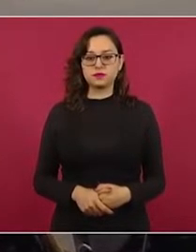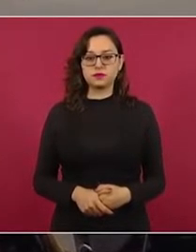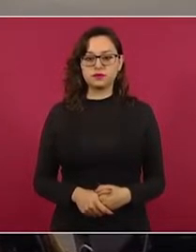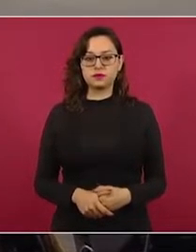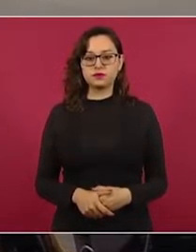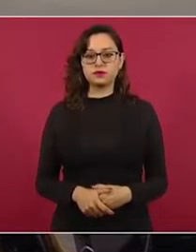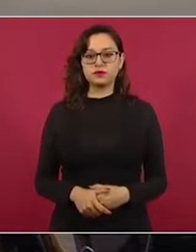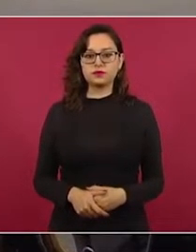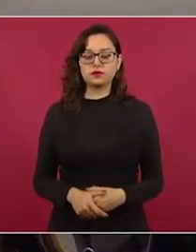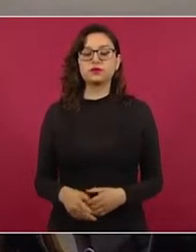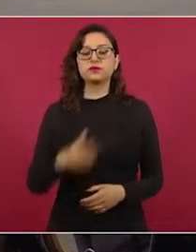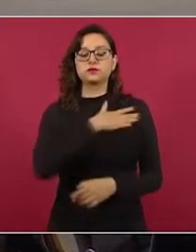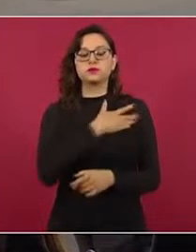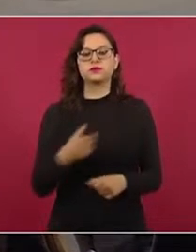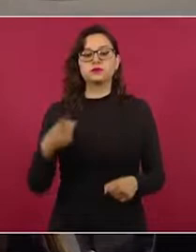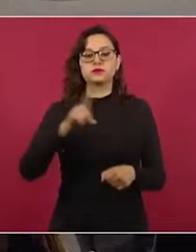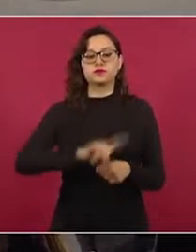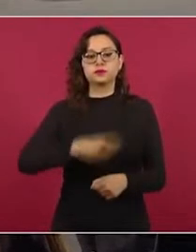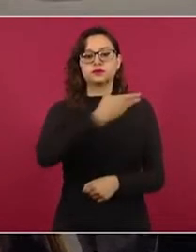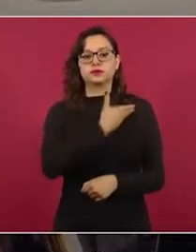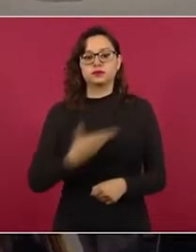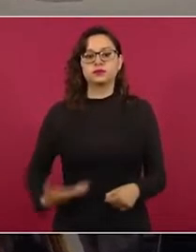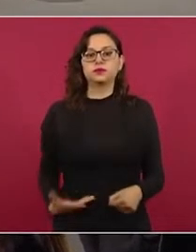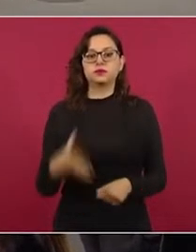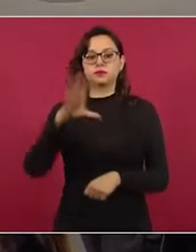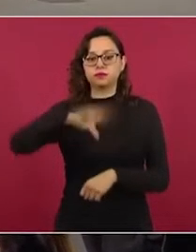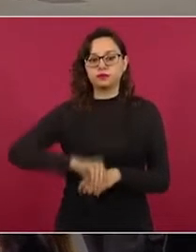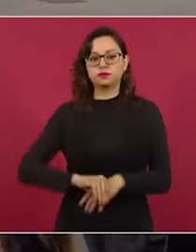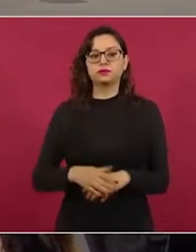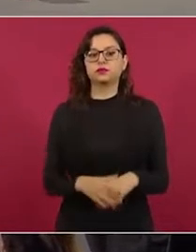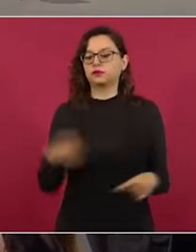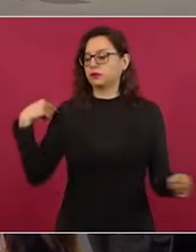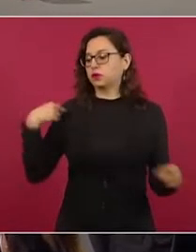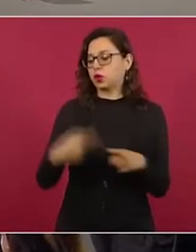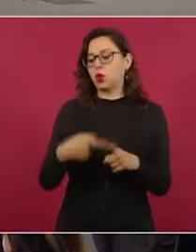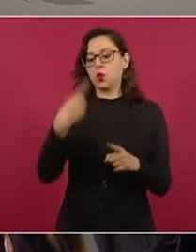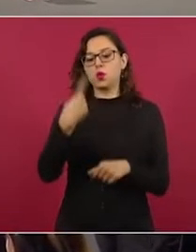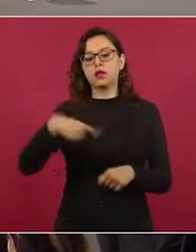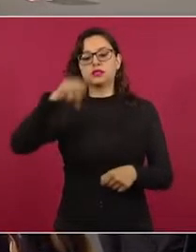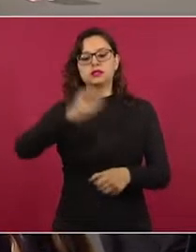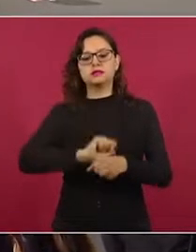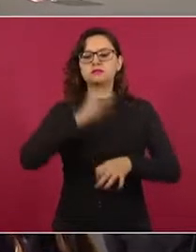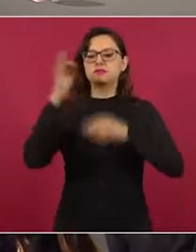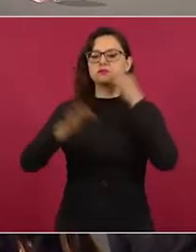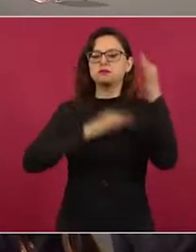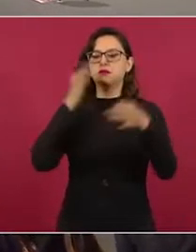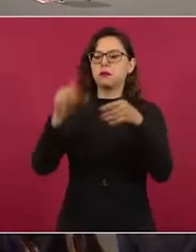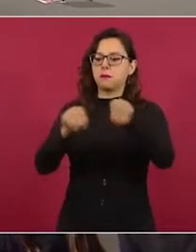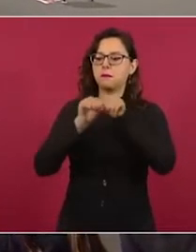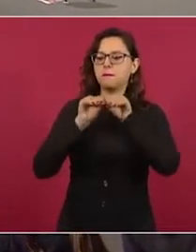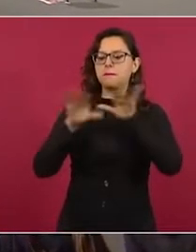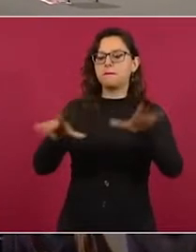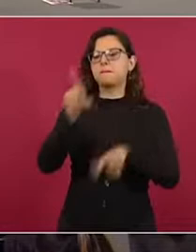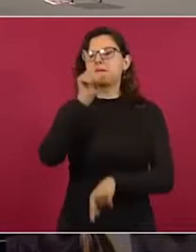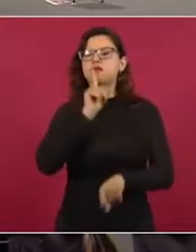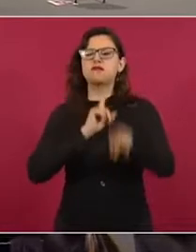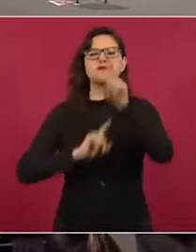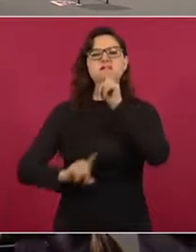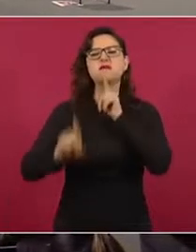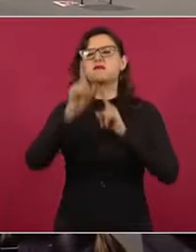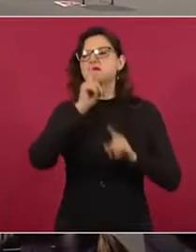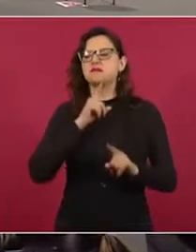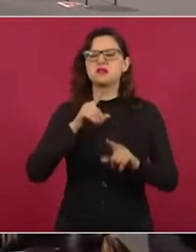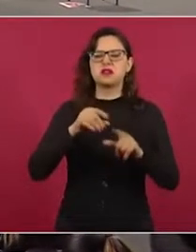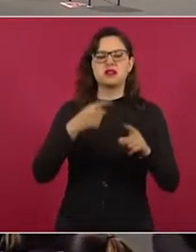Buen día, señor presidente. Con su permiso, este es el Quién es Quién en las mentiras de la semana del 27 de abril del